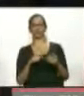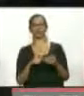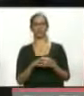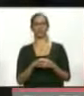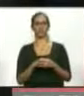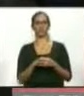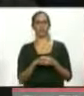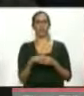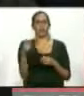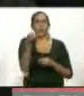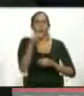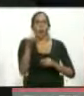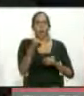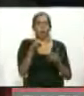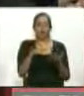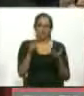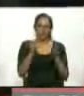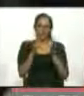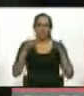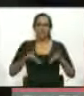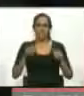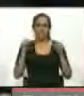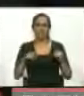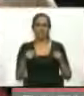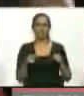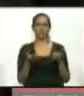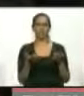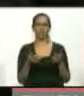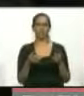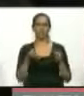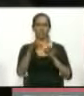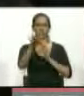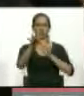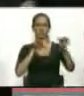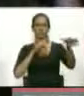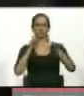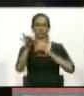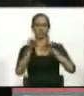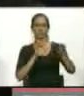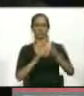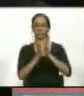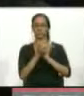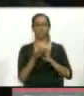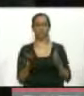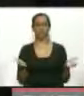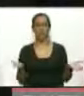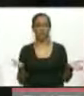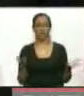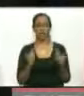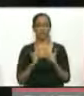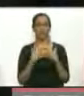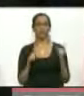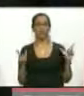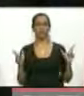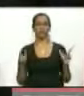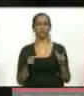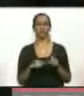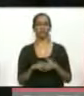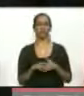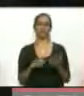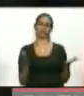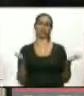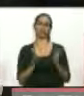buscan en la prefectura donde naciste aquí y agarran en la parte de la cava y listo porque te liberas de esto pero